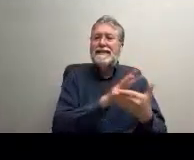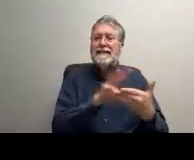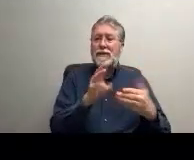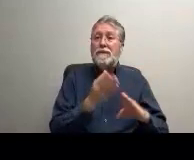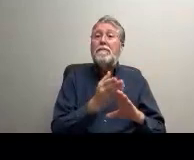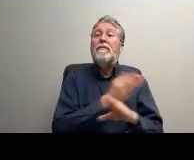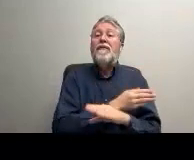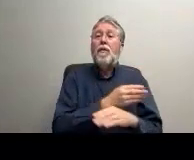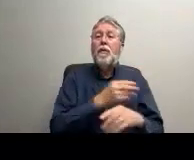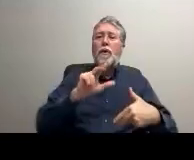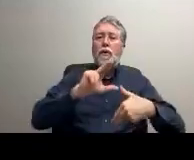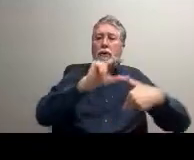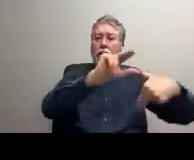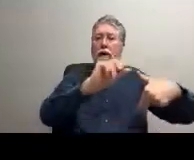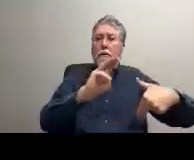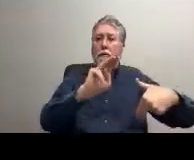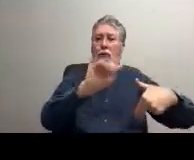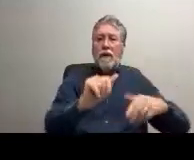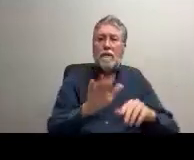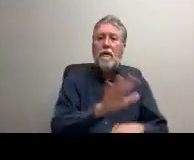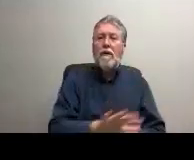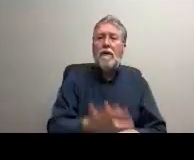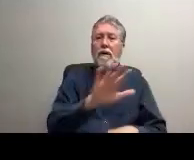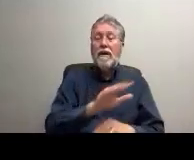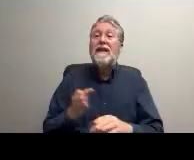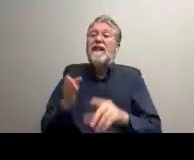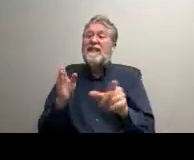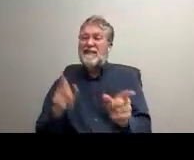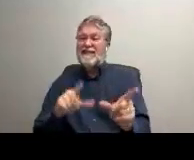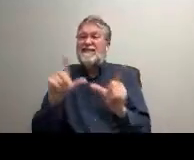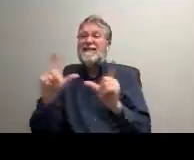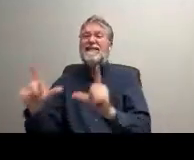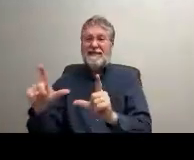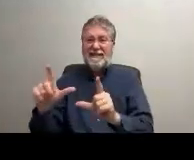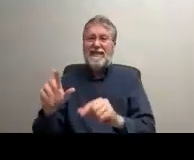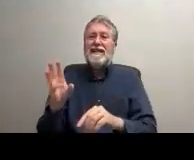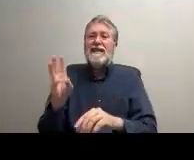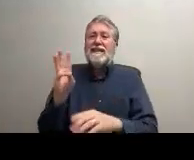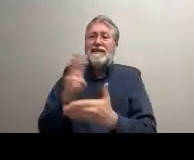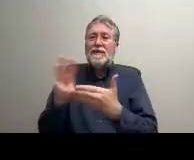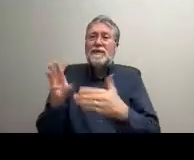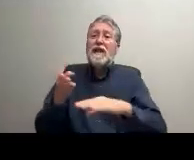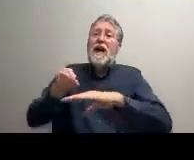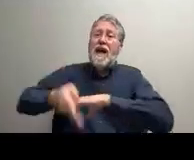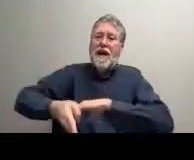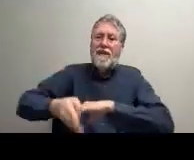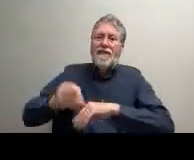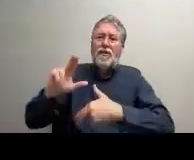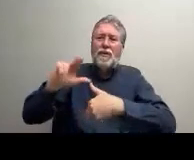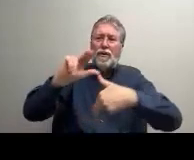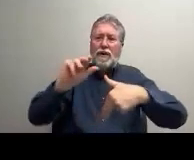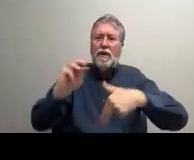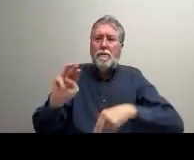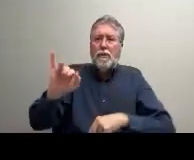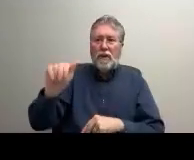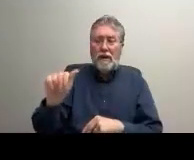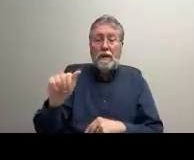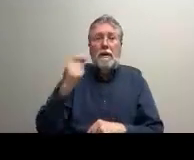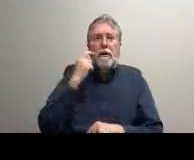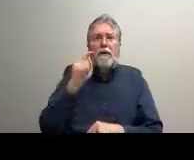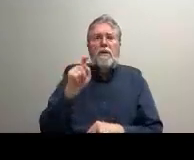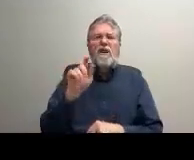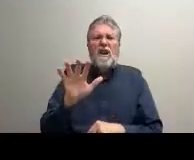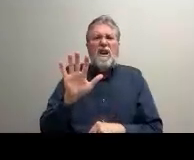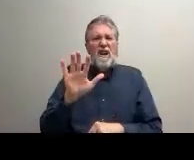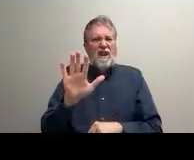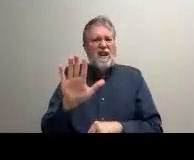isla. Y luego las 6 semanas después de María. En efecto, se pueden empezar a ver áreas en toda la isla que son más